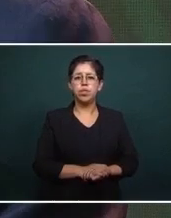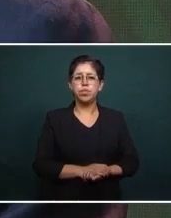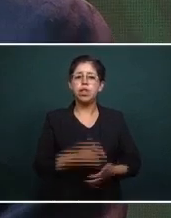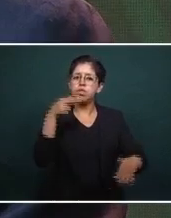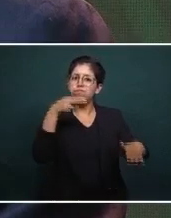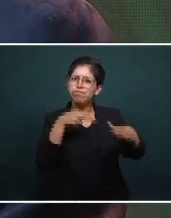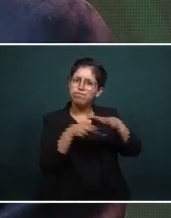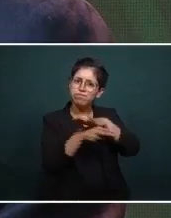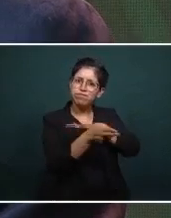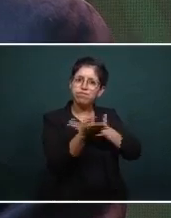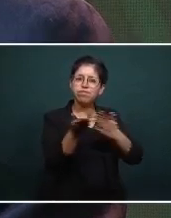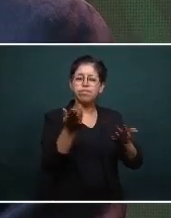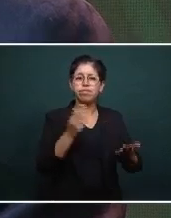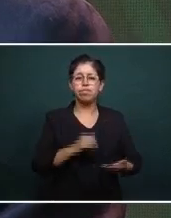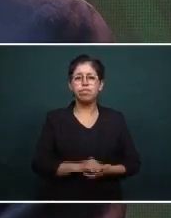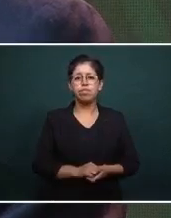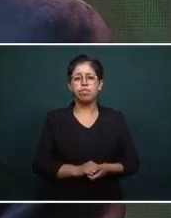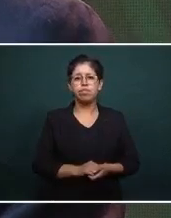trenes,